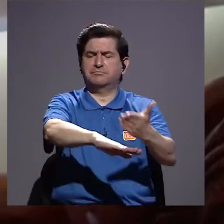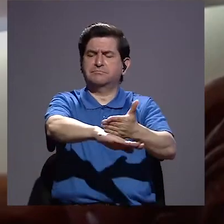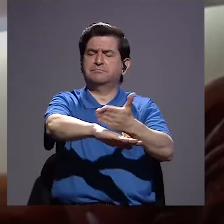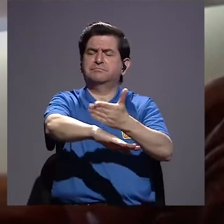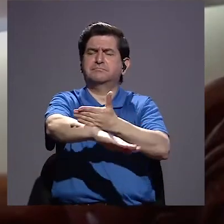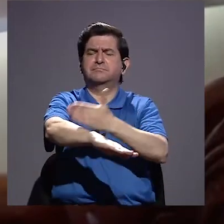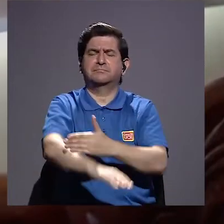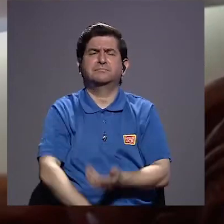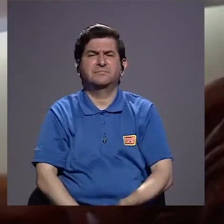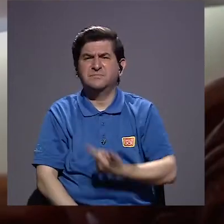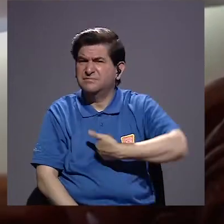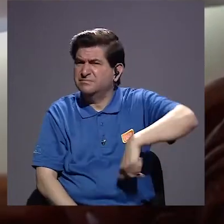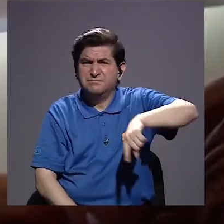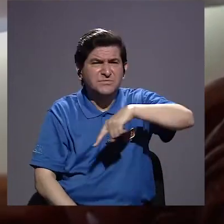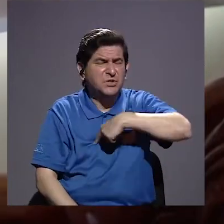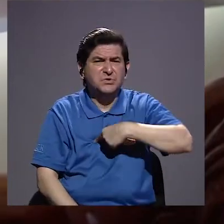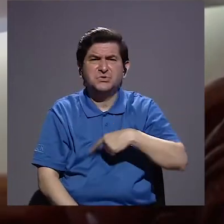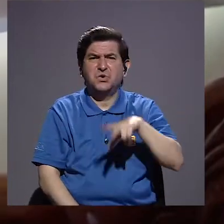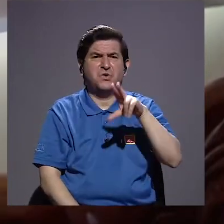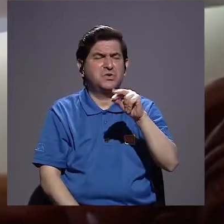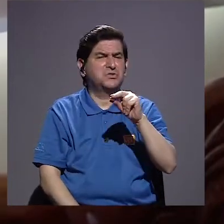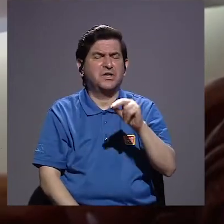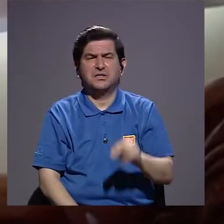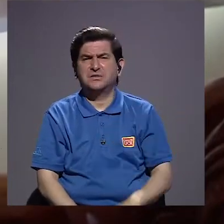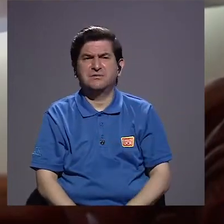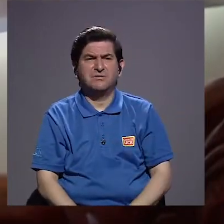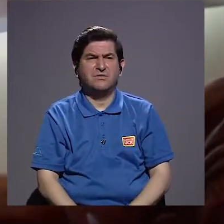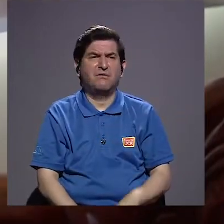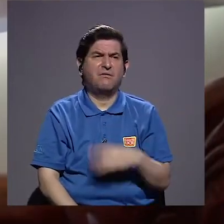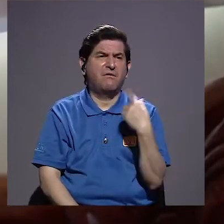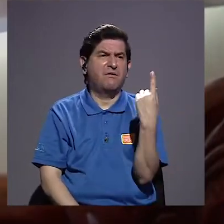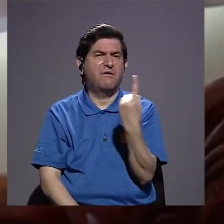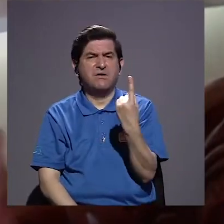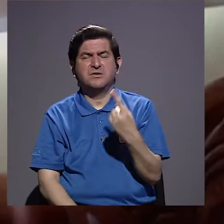superarnos, por no quedarnos en lo que veníamos